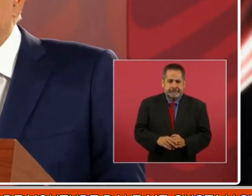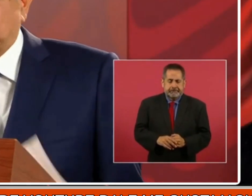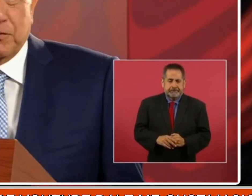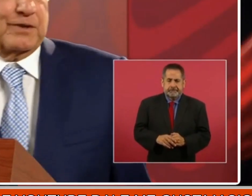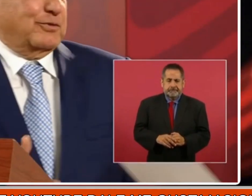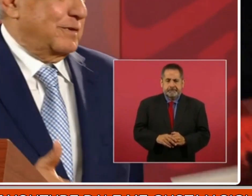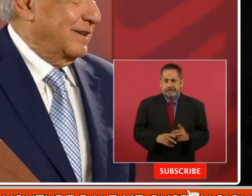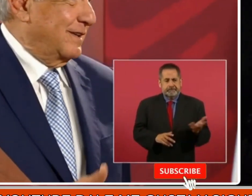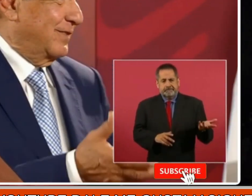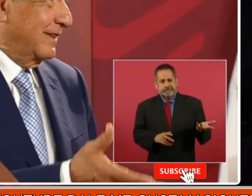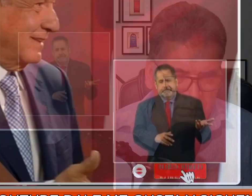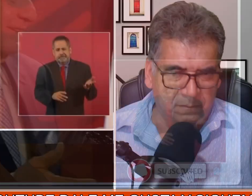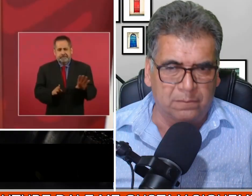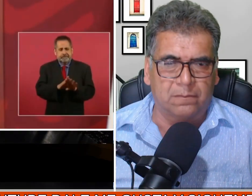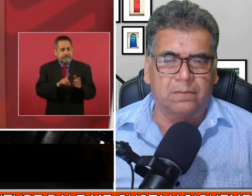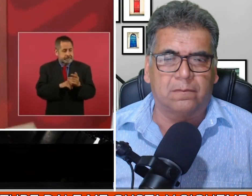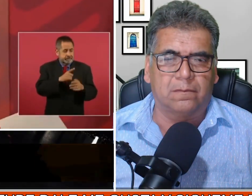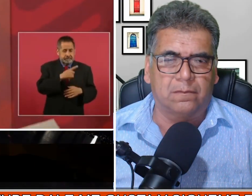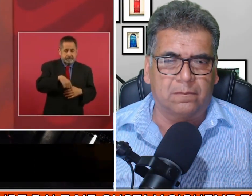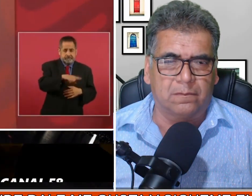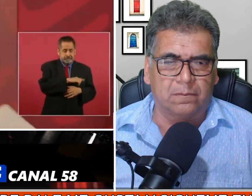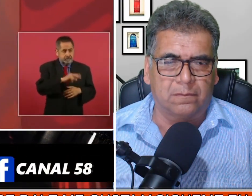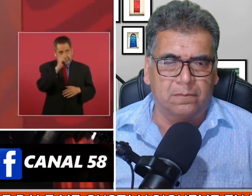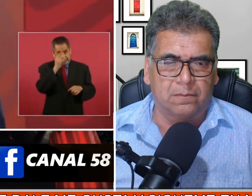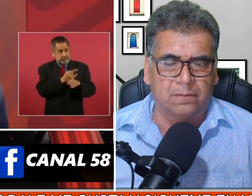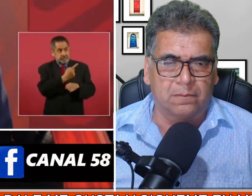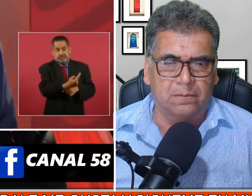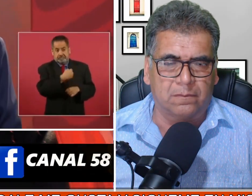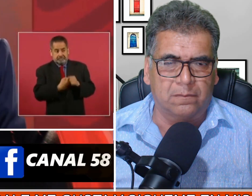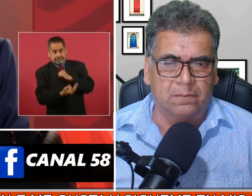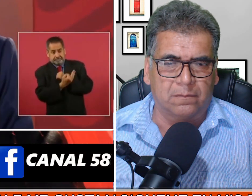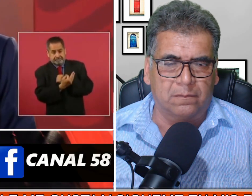Ni modo que nos van a defender los intelectuales.